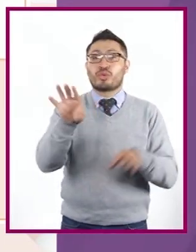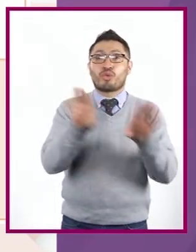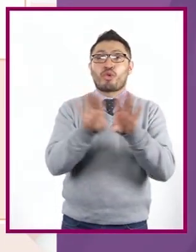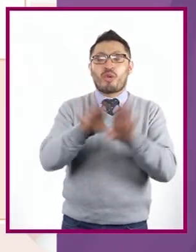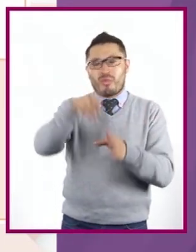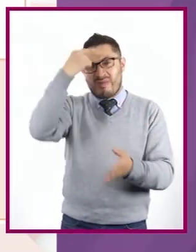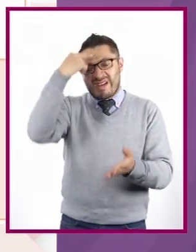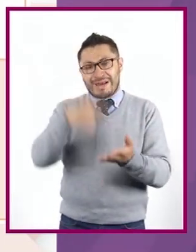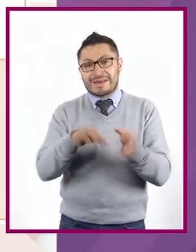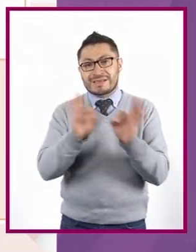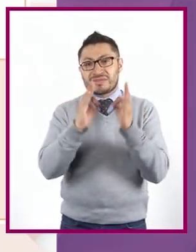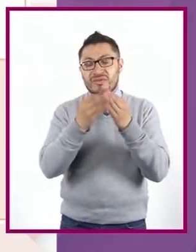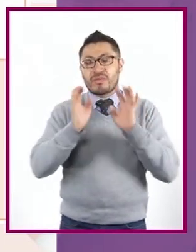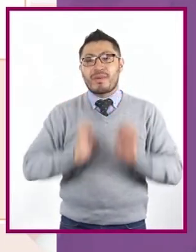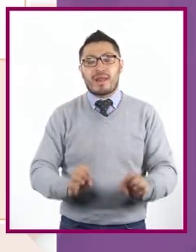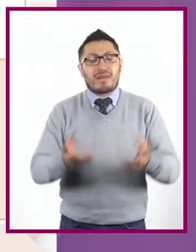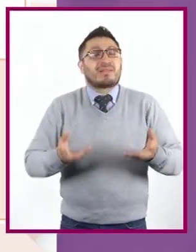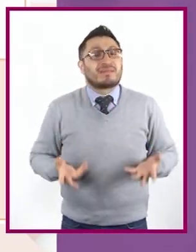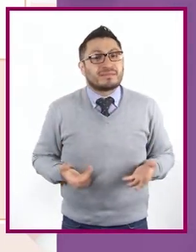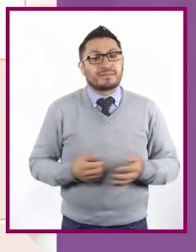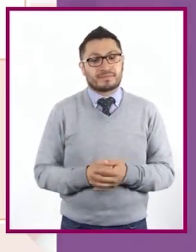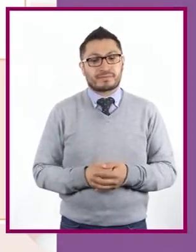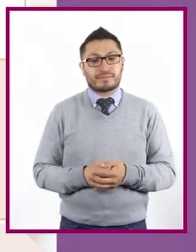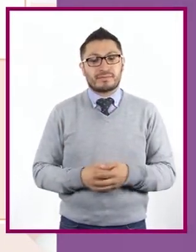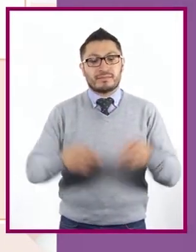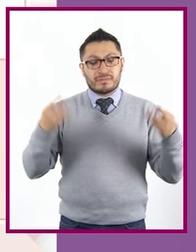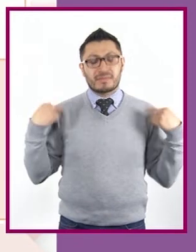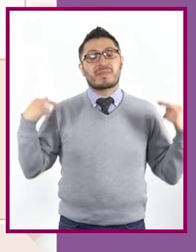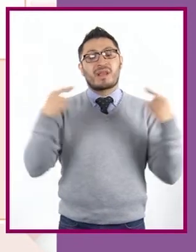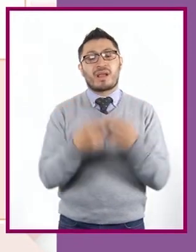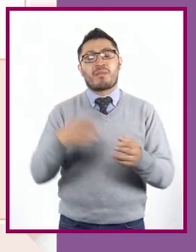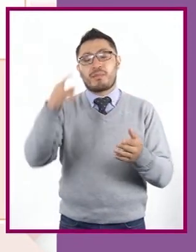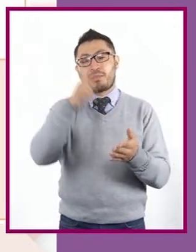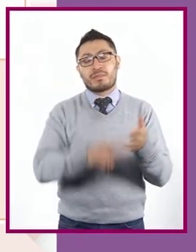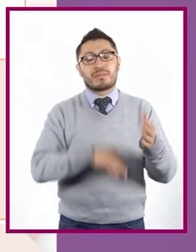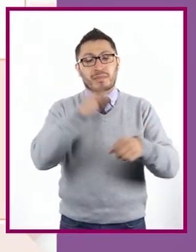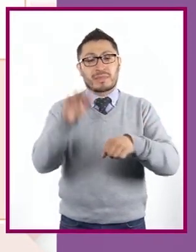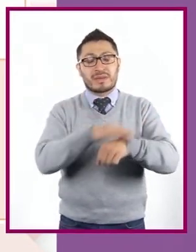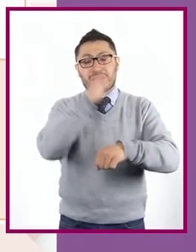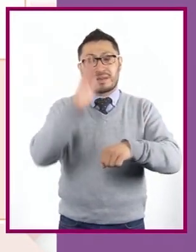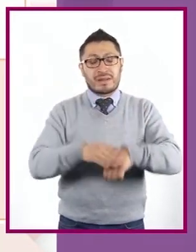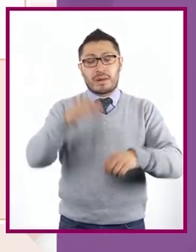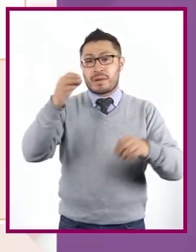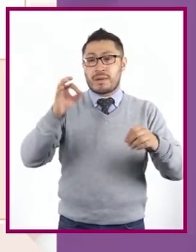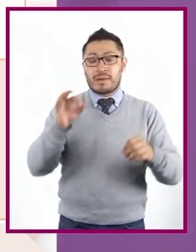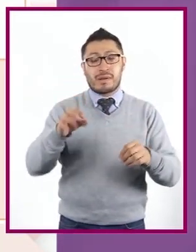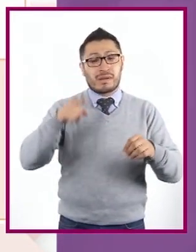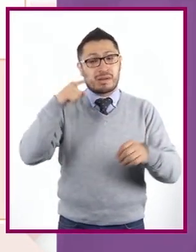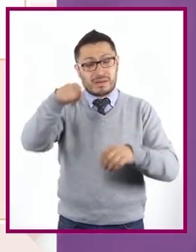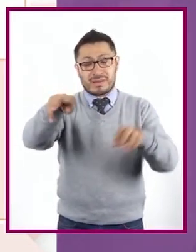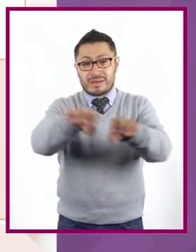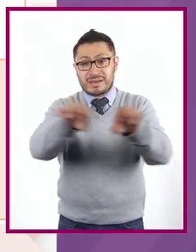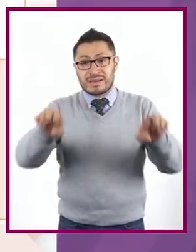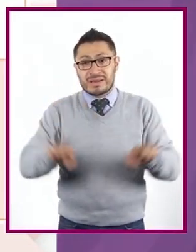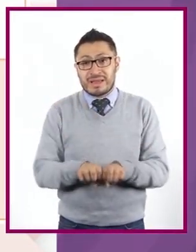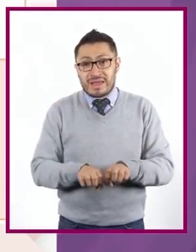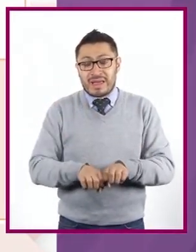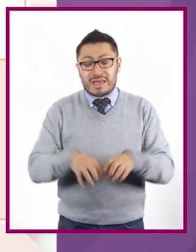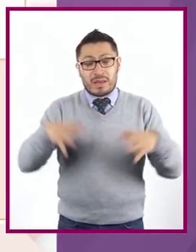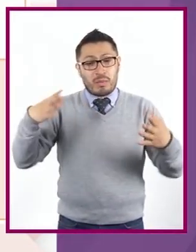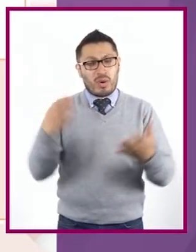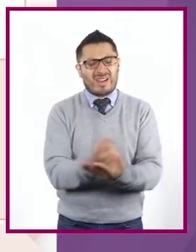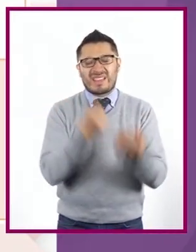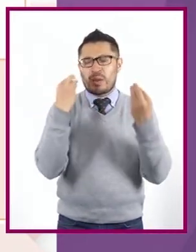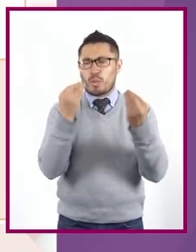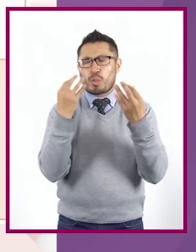sería de manera más formal? El entrenador calificó la victoria de su equipo como un hecho importante.